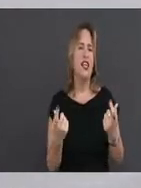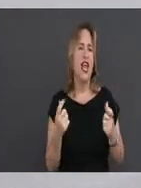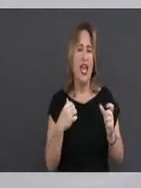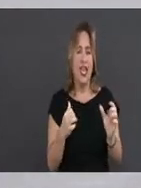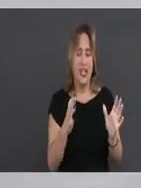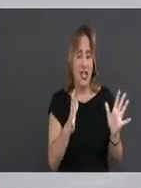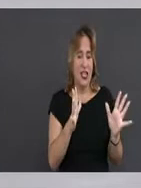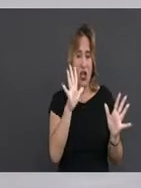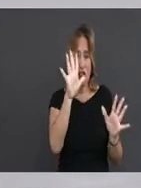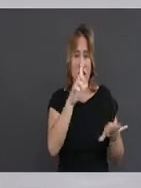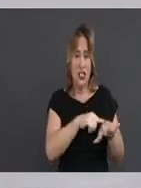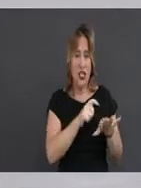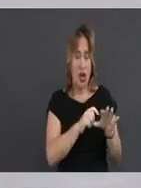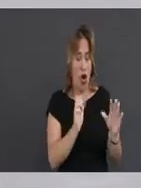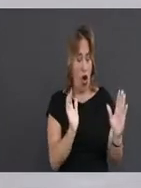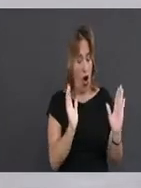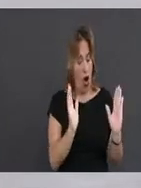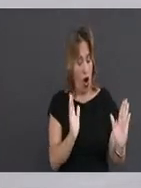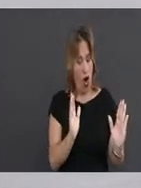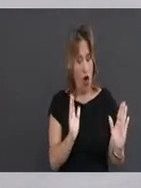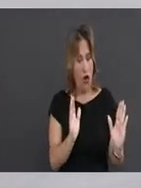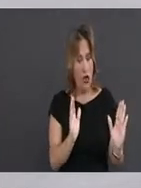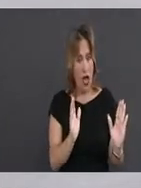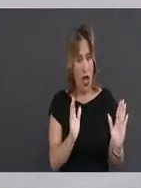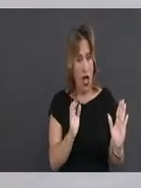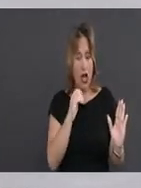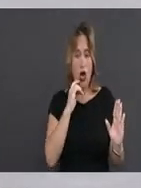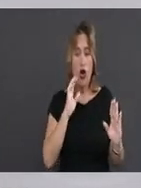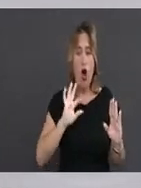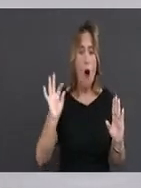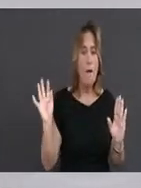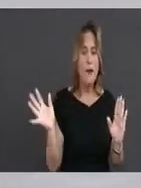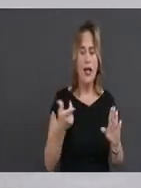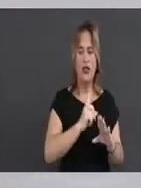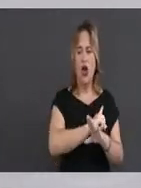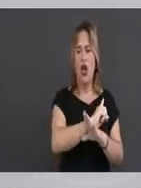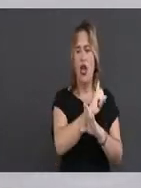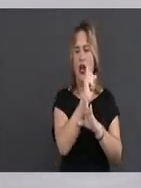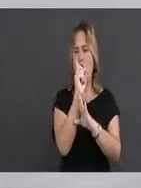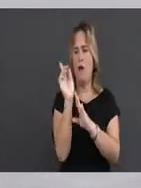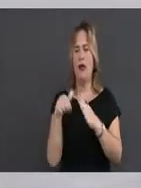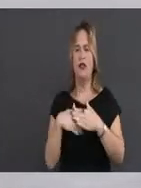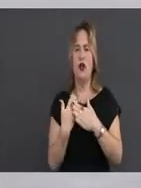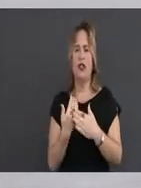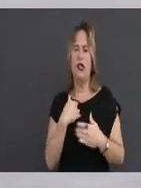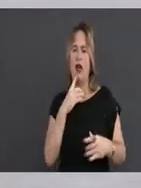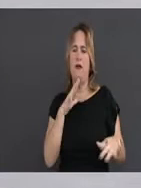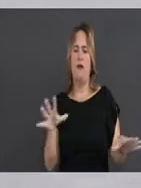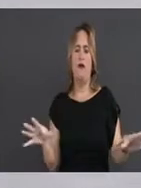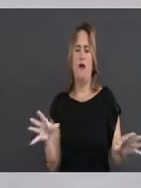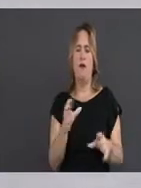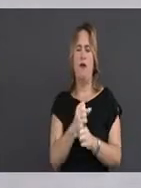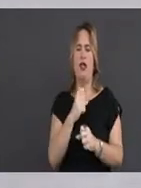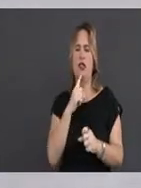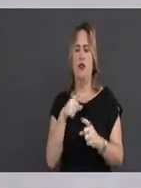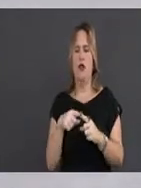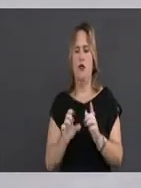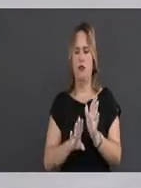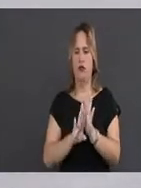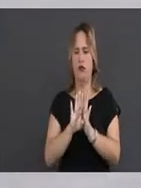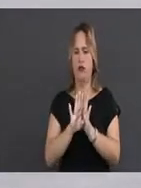esas 5 horas, como unimos todo lo que tenemos que hacer para que nos dé tiempo, el consumo